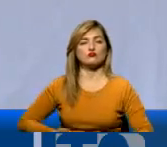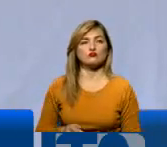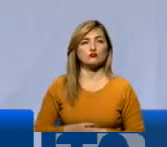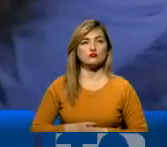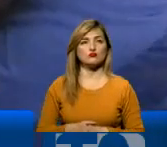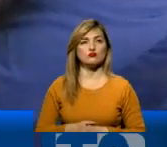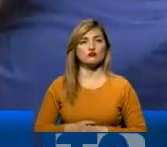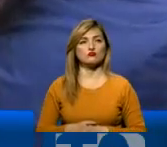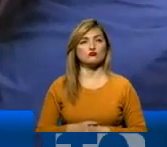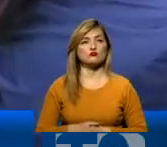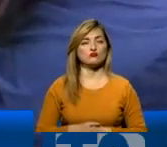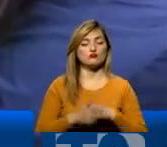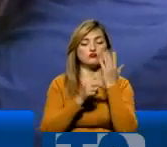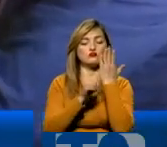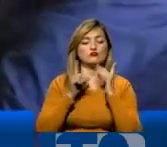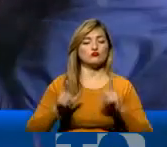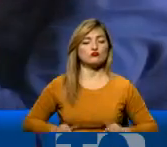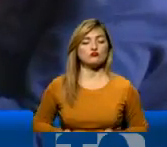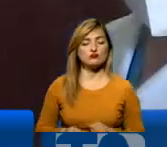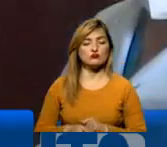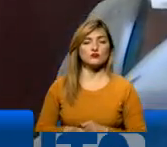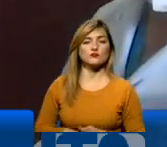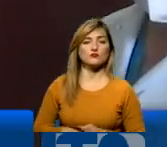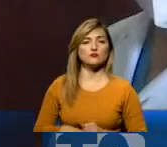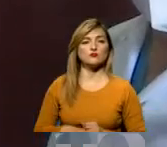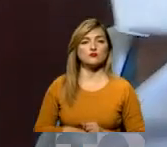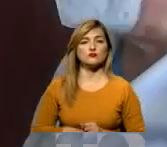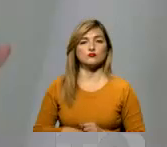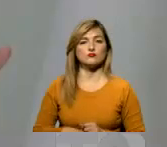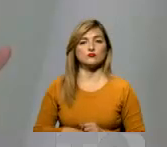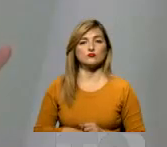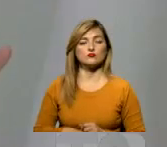Nación, María Alejandra Muñoz, y el ministro de Salud, Juan Carlos Ceballos.